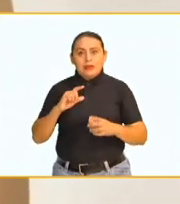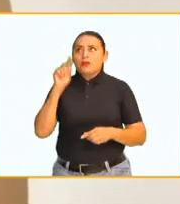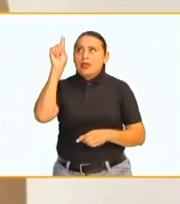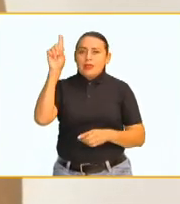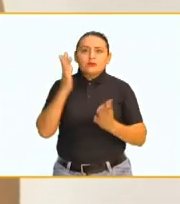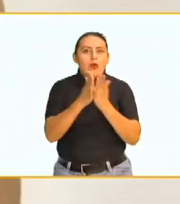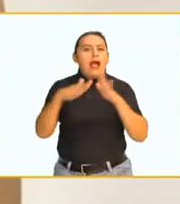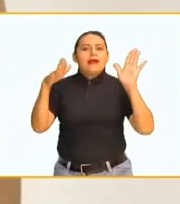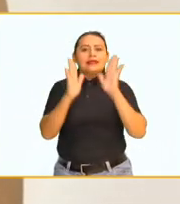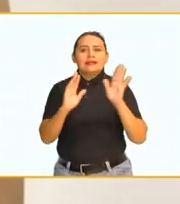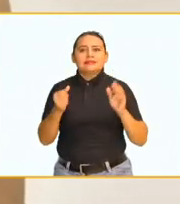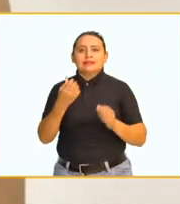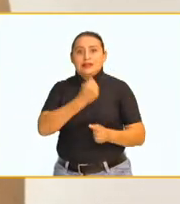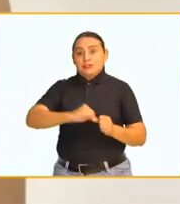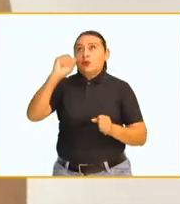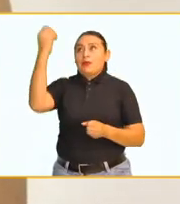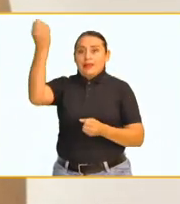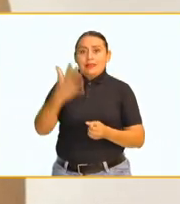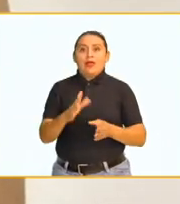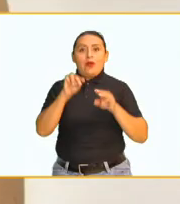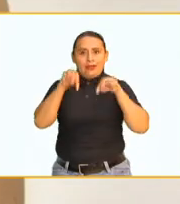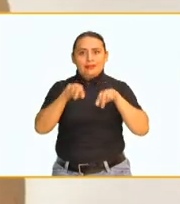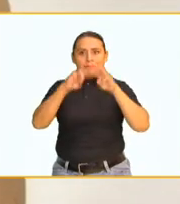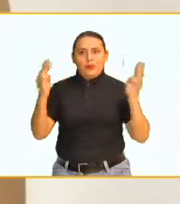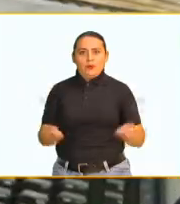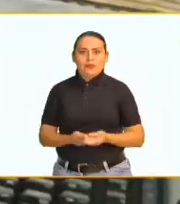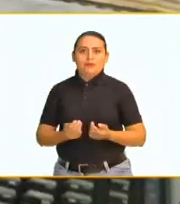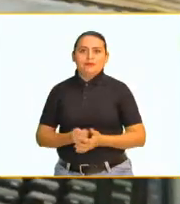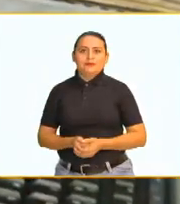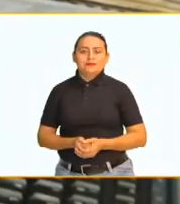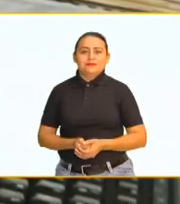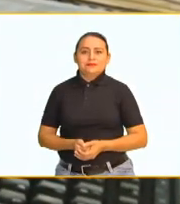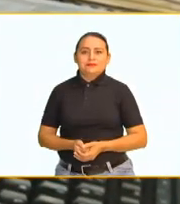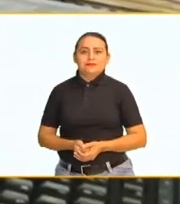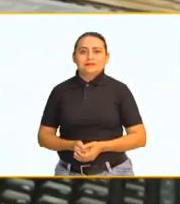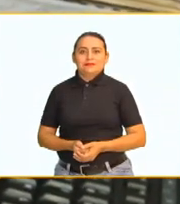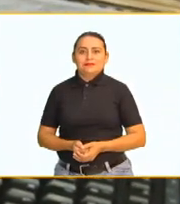son ángeles que el Señor ha mandado a este mundo.